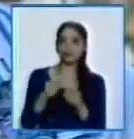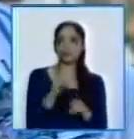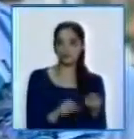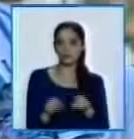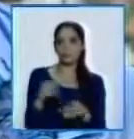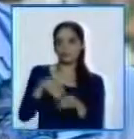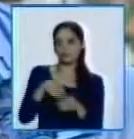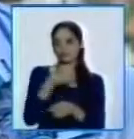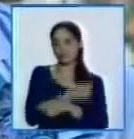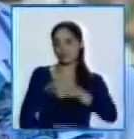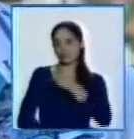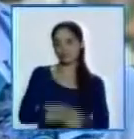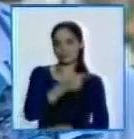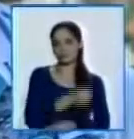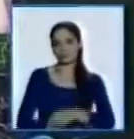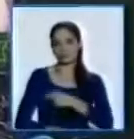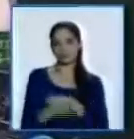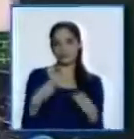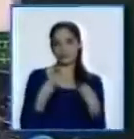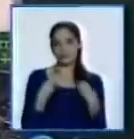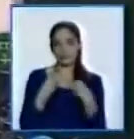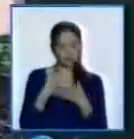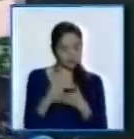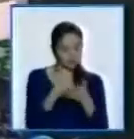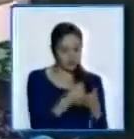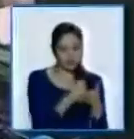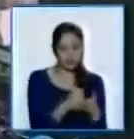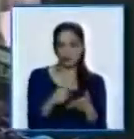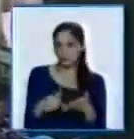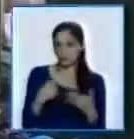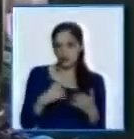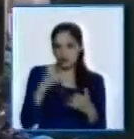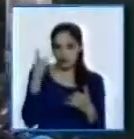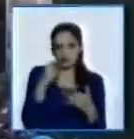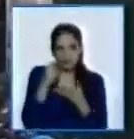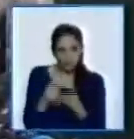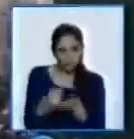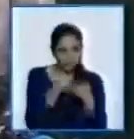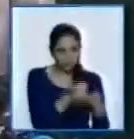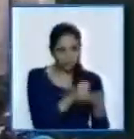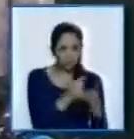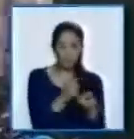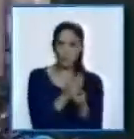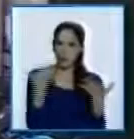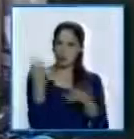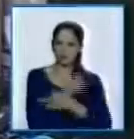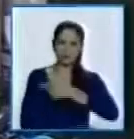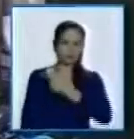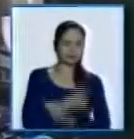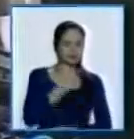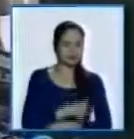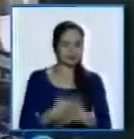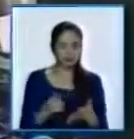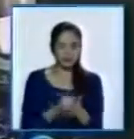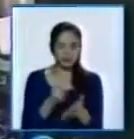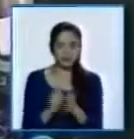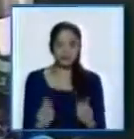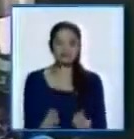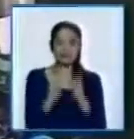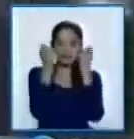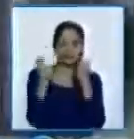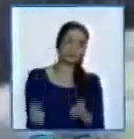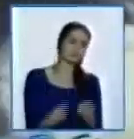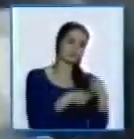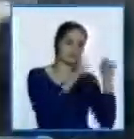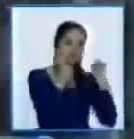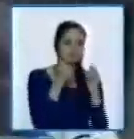personas que se encontraban heridas, las que se encontraban todavía con vida. En ese momento solo quería ayudar, había muchas personas heridas, quería tratar de salvar las más vidas que